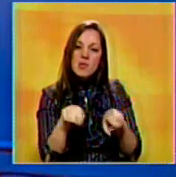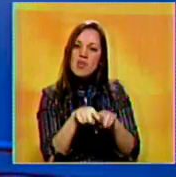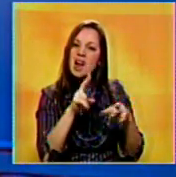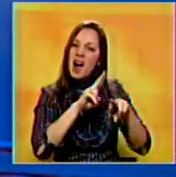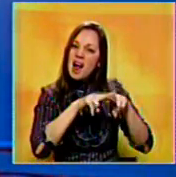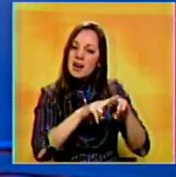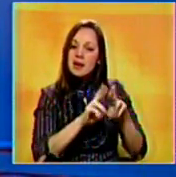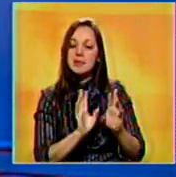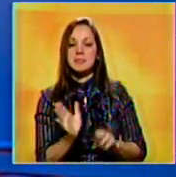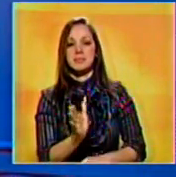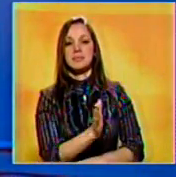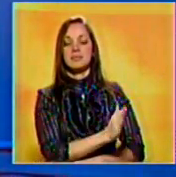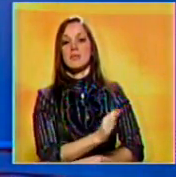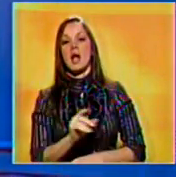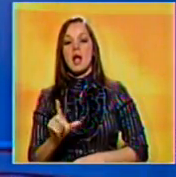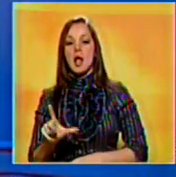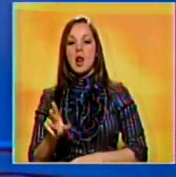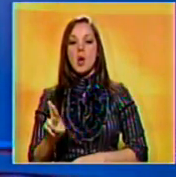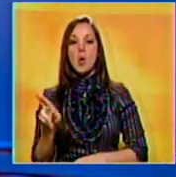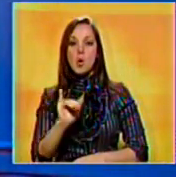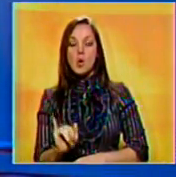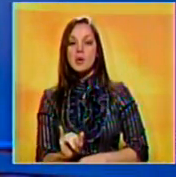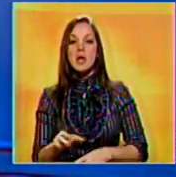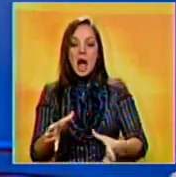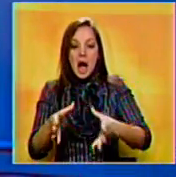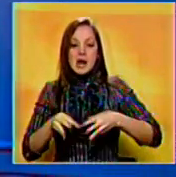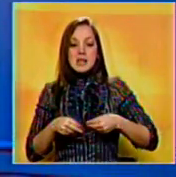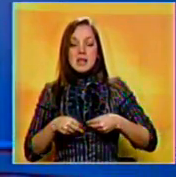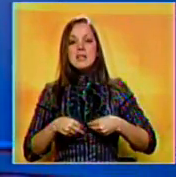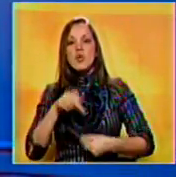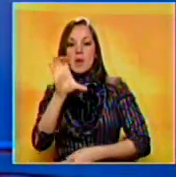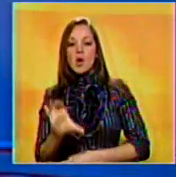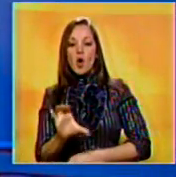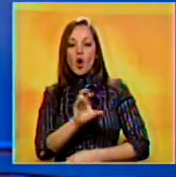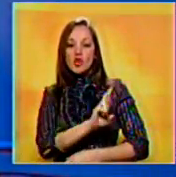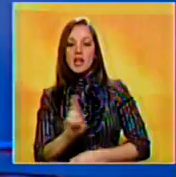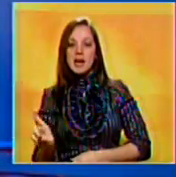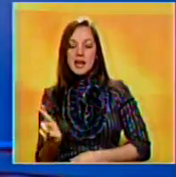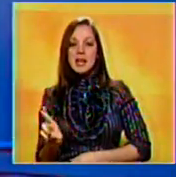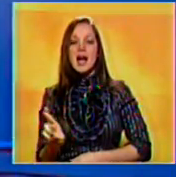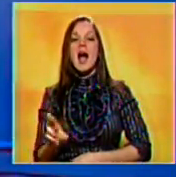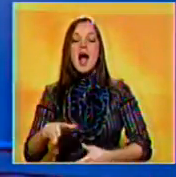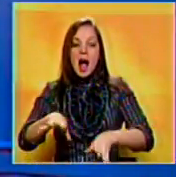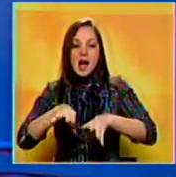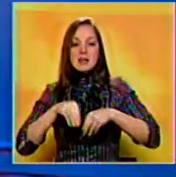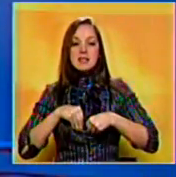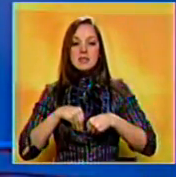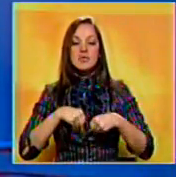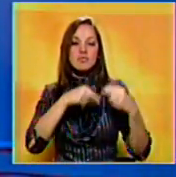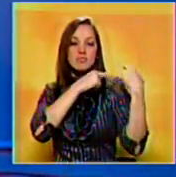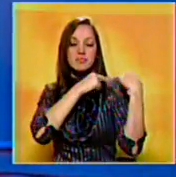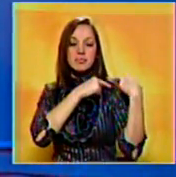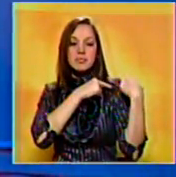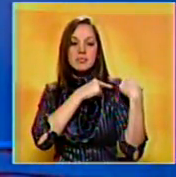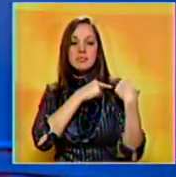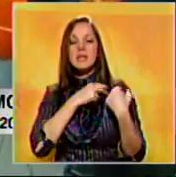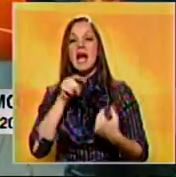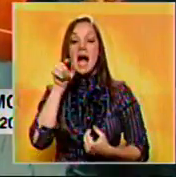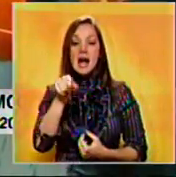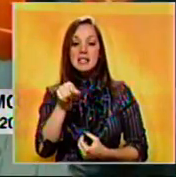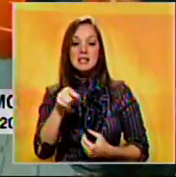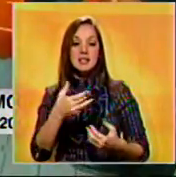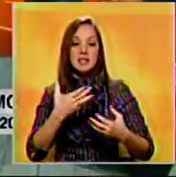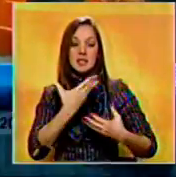Luis Guillermo Solís ASUME esta tarde la presidencia de Costa Rica en el estadio parque metropolitana a la sabana en la ciudad de San José al